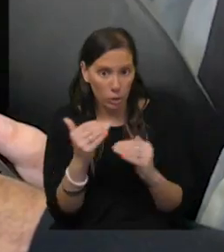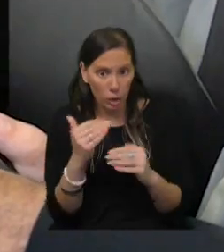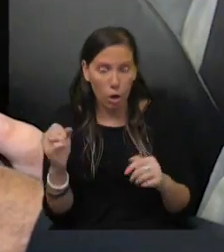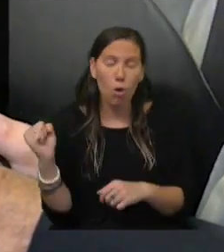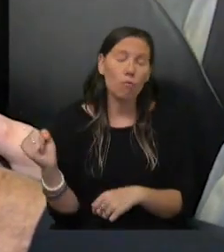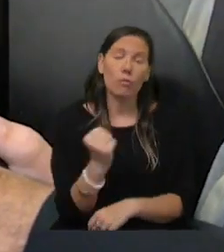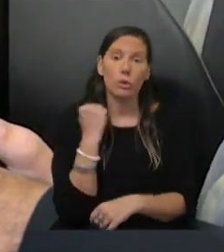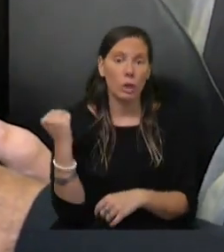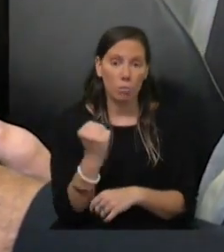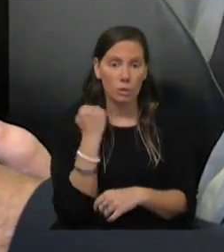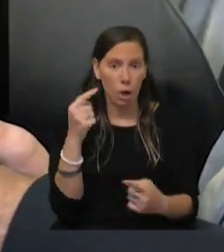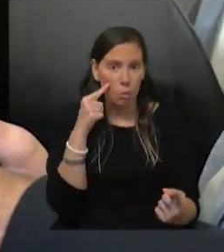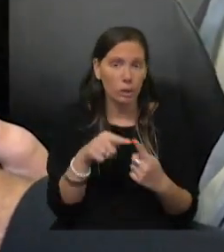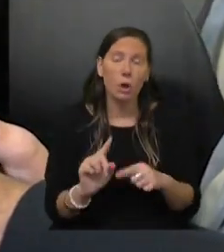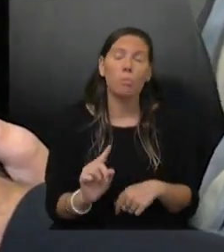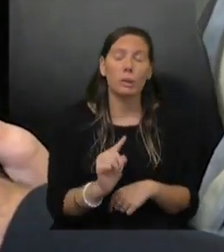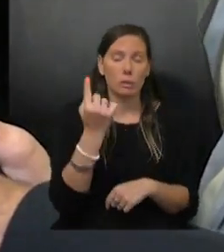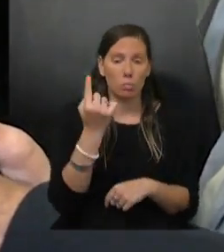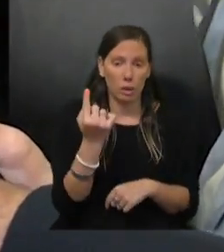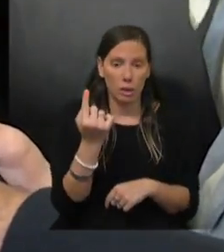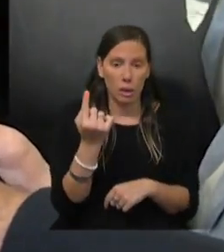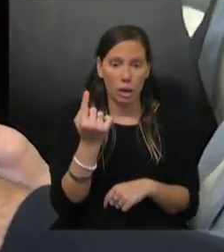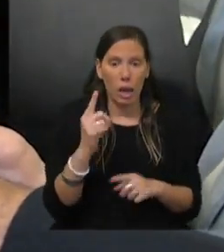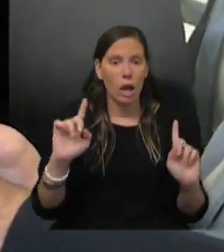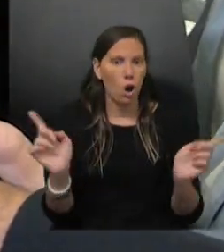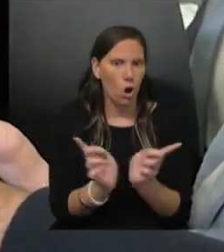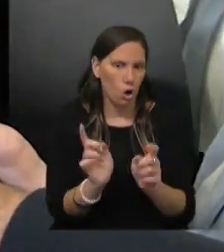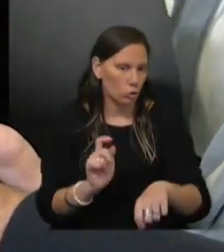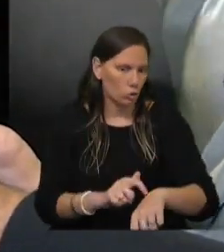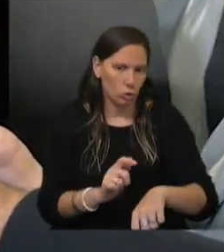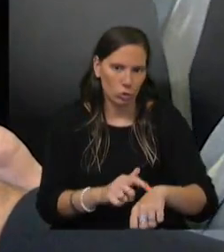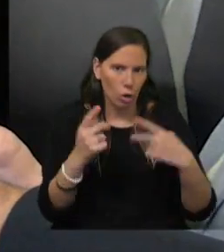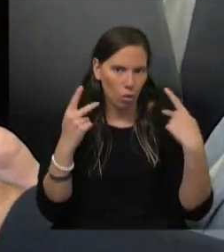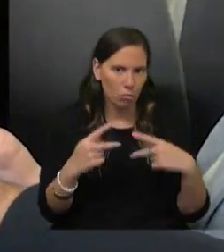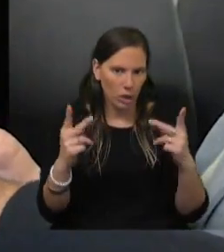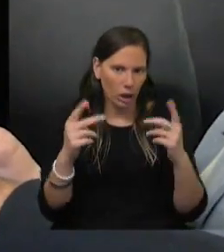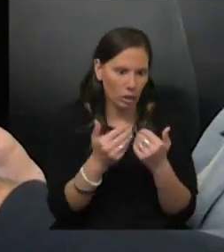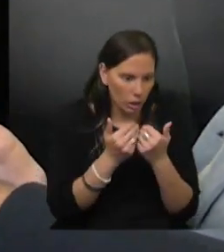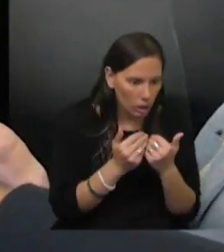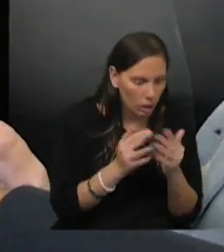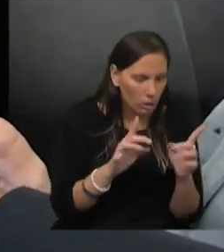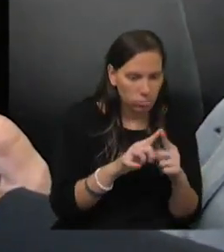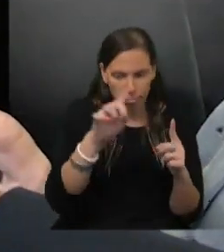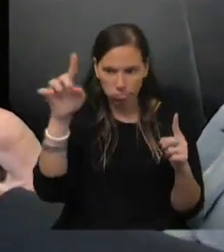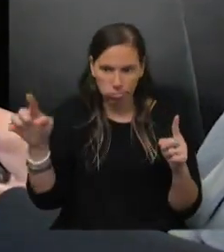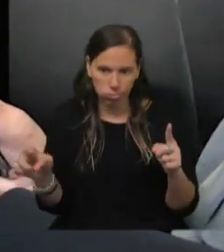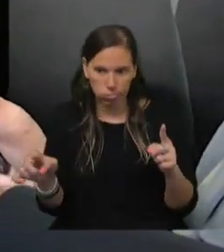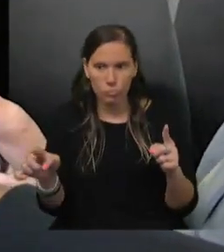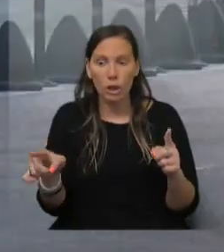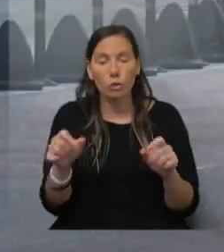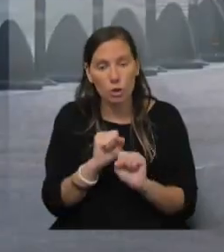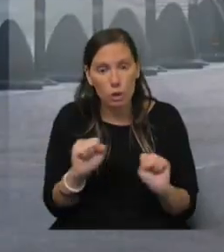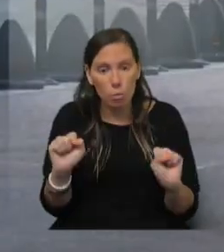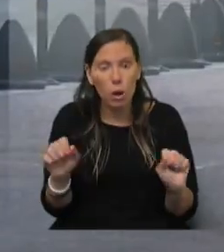fundamental uno de los objetivos principales es acortar los tiempos de viaje entre origen y destino y esto Solamente se puede